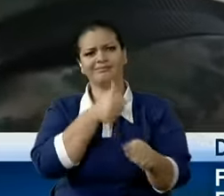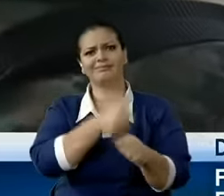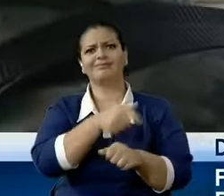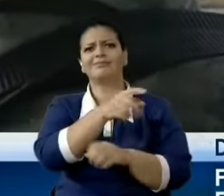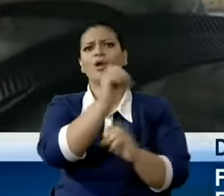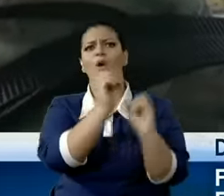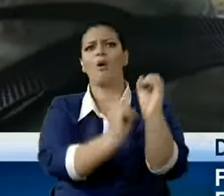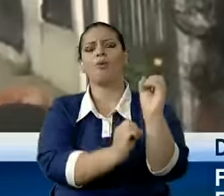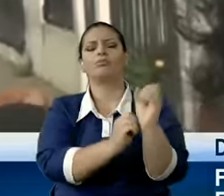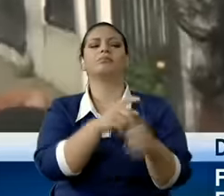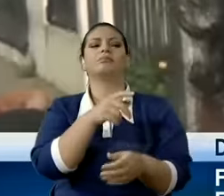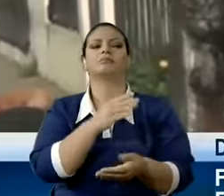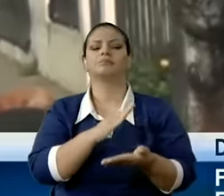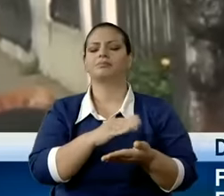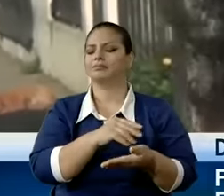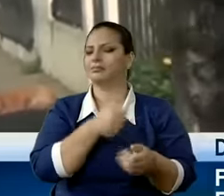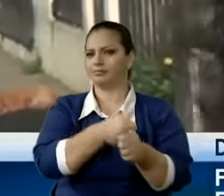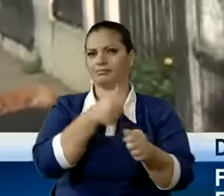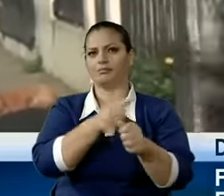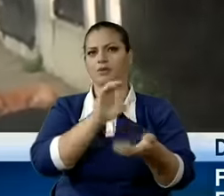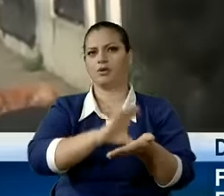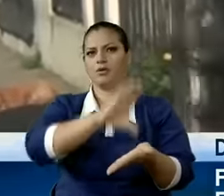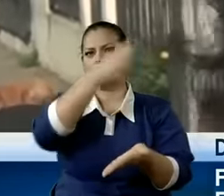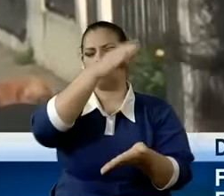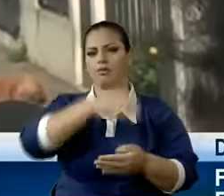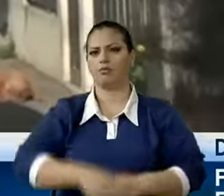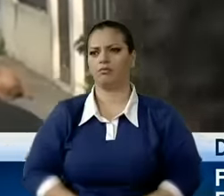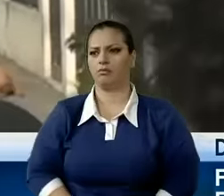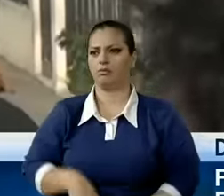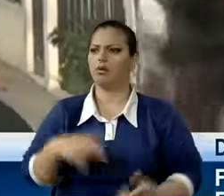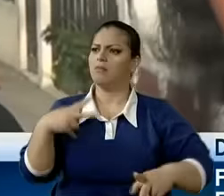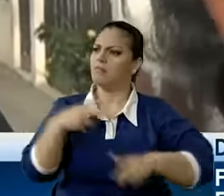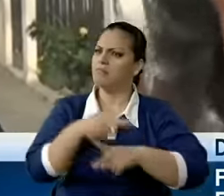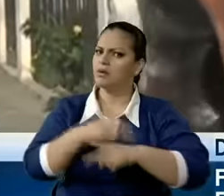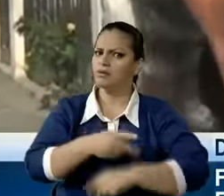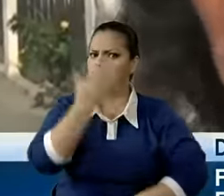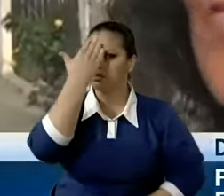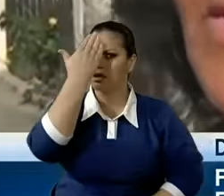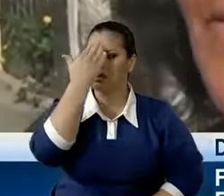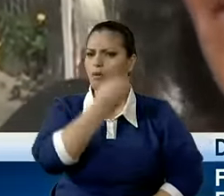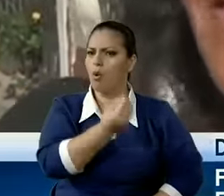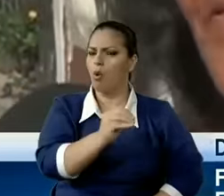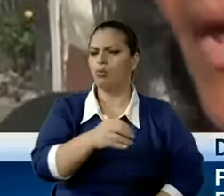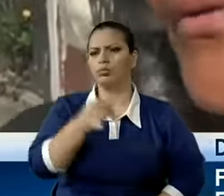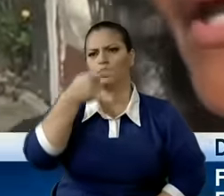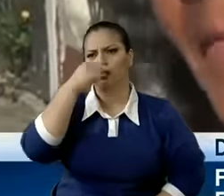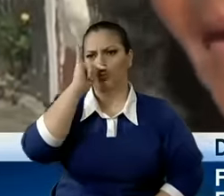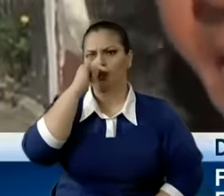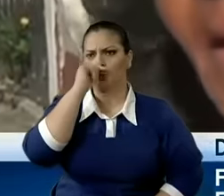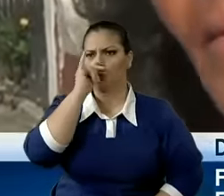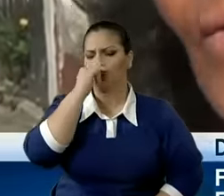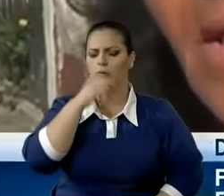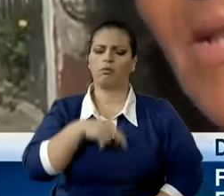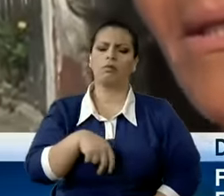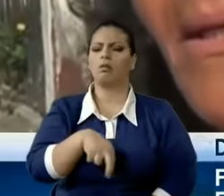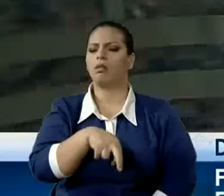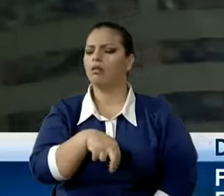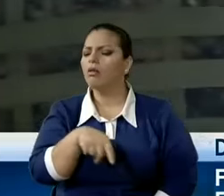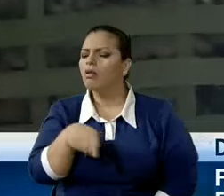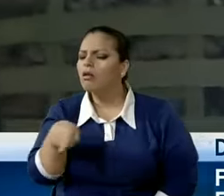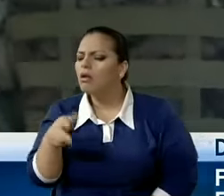unidad educativa. Mucho peligro, no solamente para los jóvenes que estudian ahí, sino para cualquier niño que pase y que usted sabe que manipular un arma es cosa